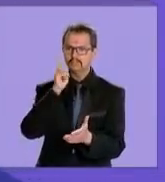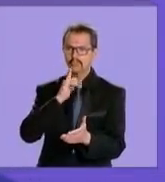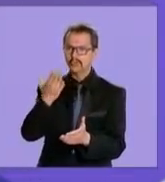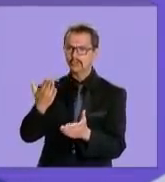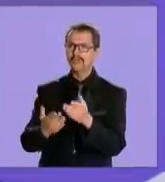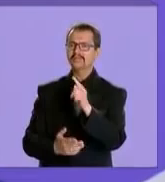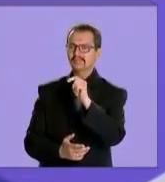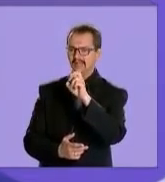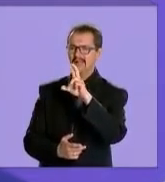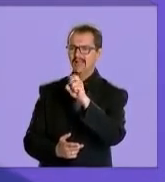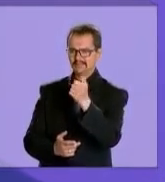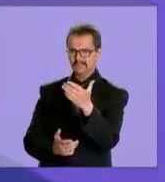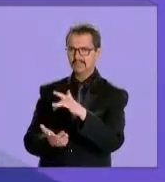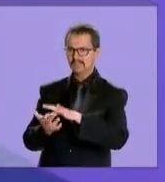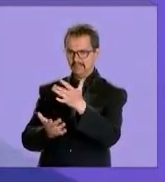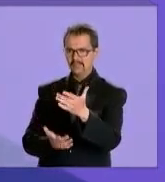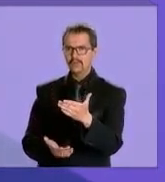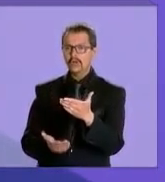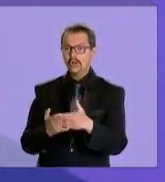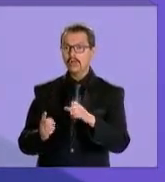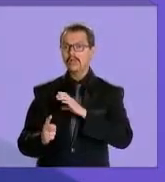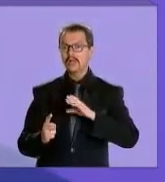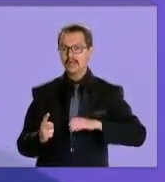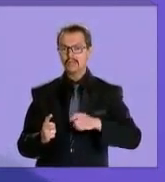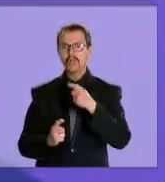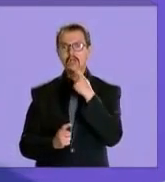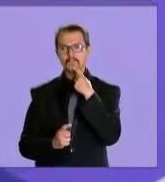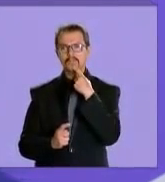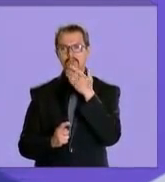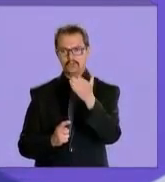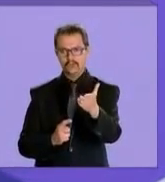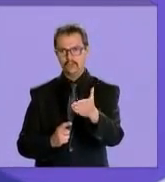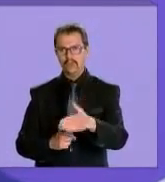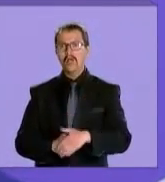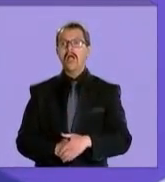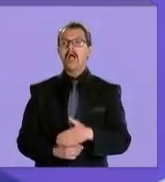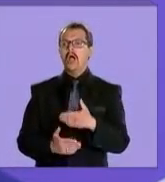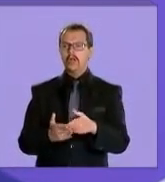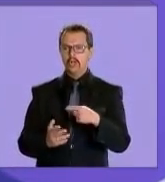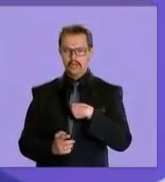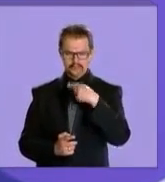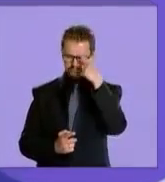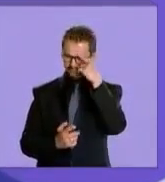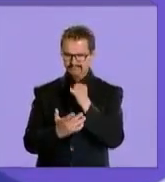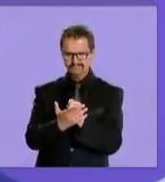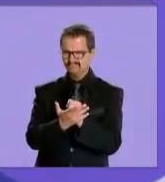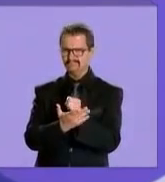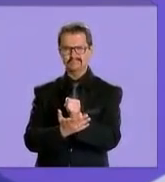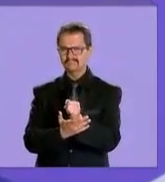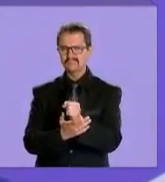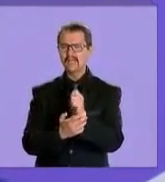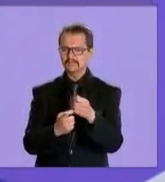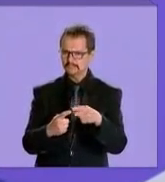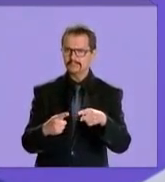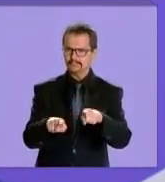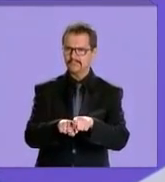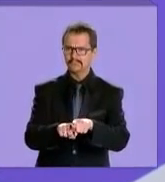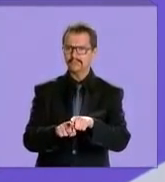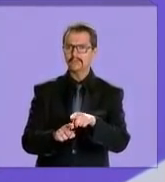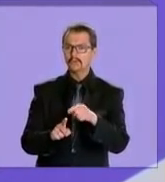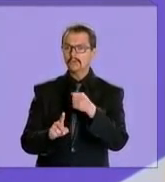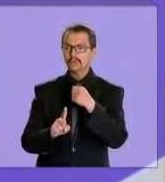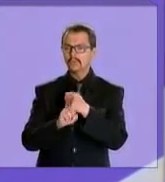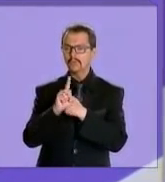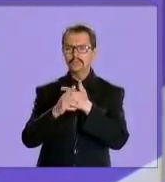sostengo que la violencia no se puede combatir con violencia